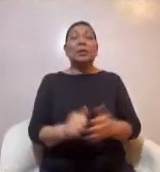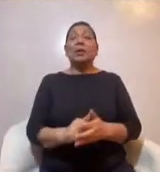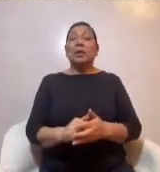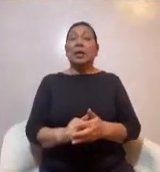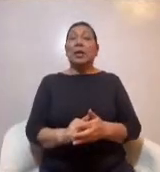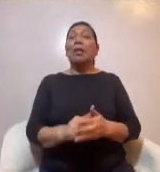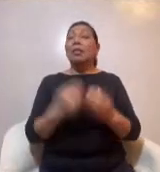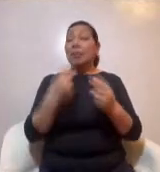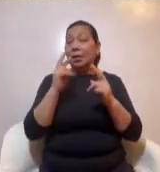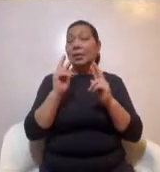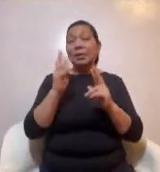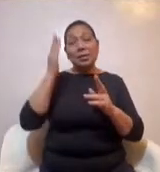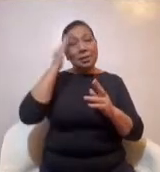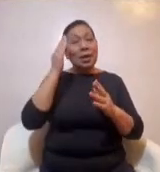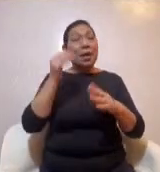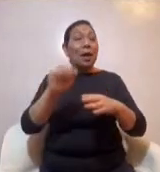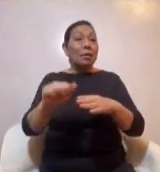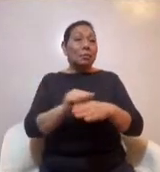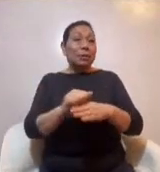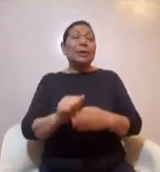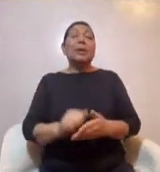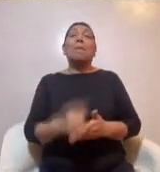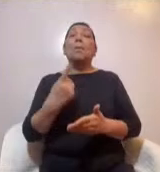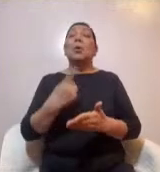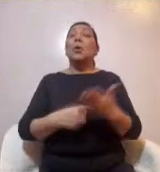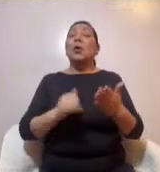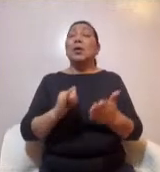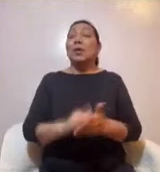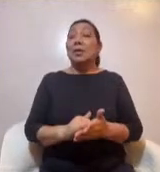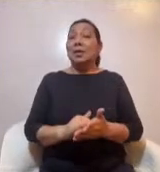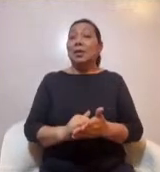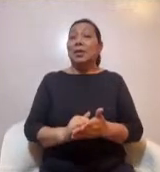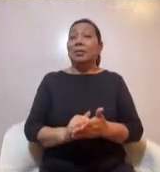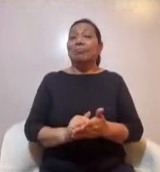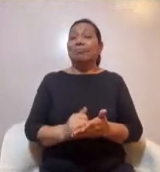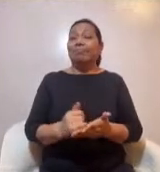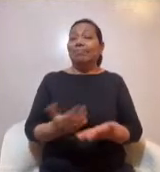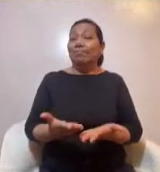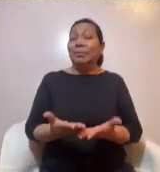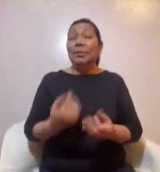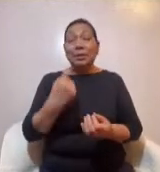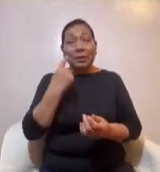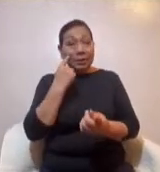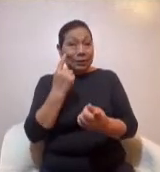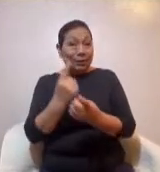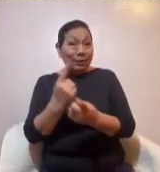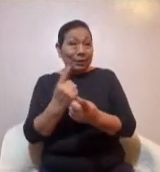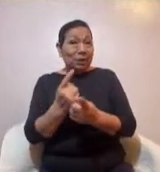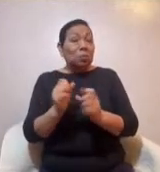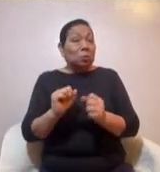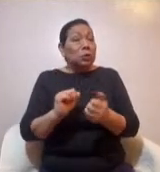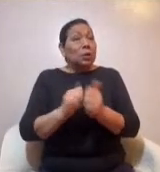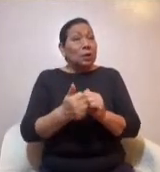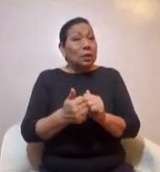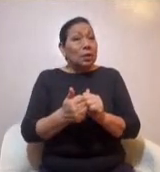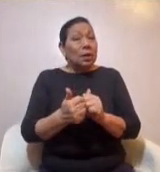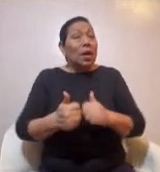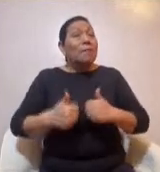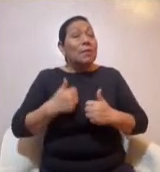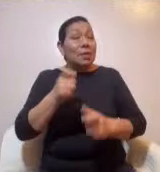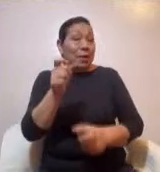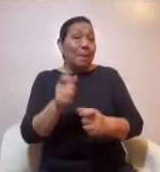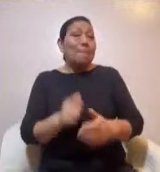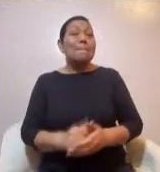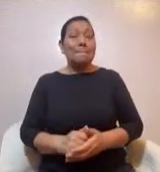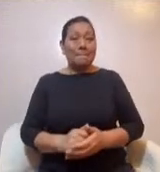estos procedimientos lo tengan en cuenta y lo apliquen, ¿no?, porque como se ve en el caso, puede cambiar